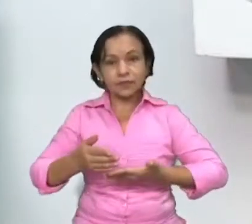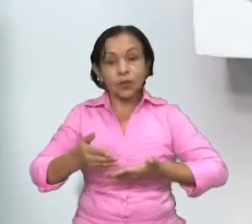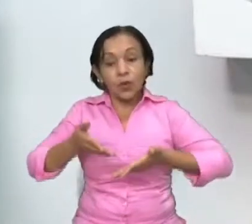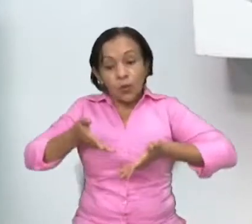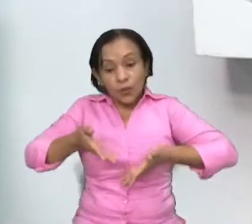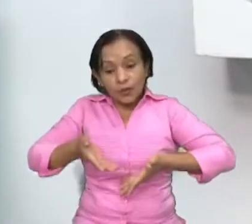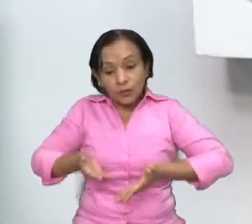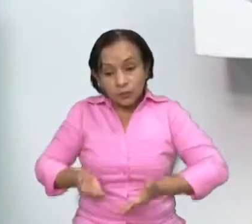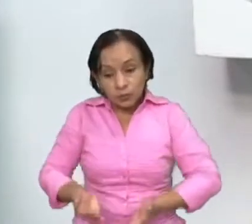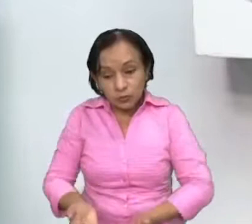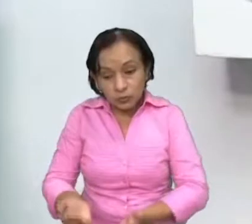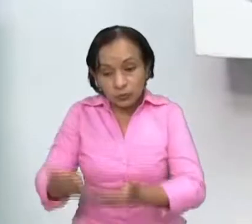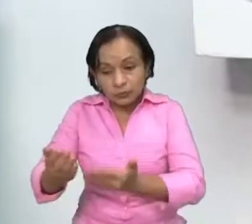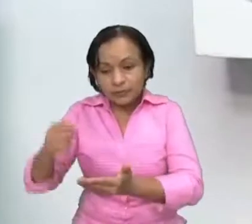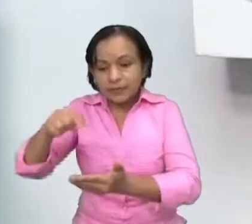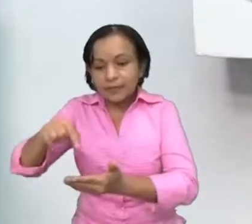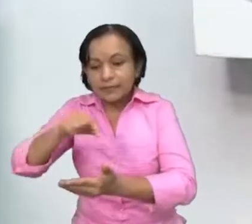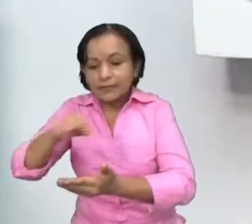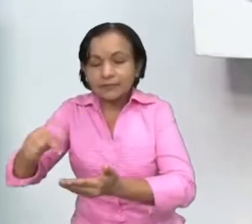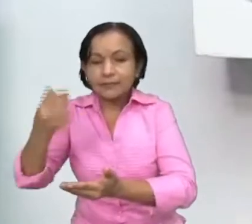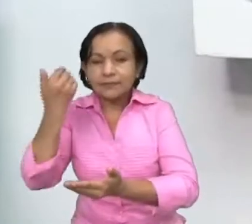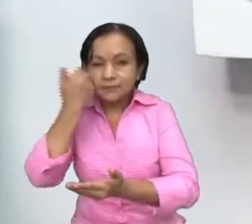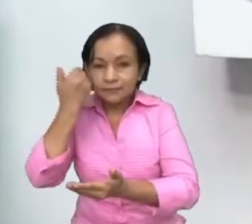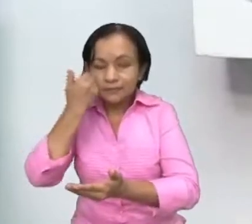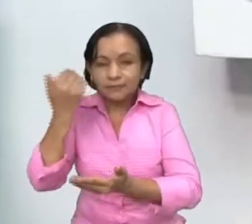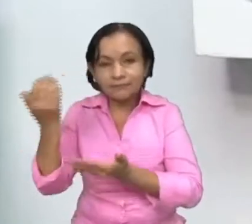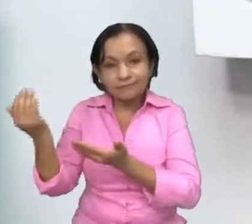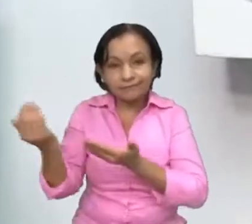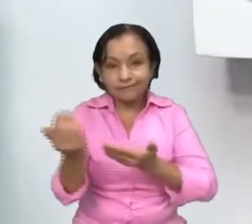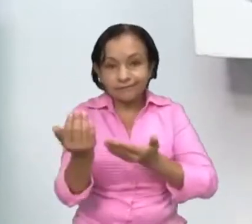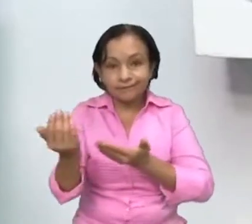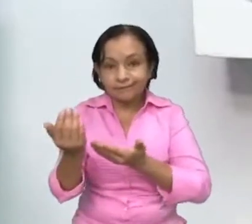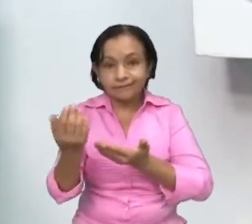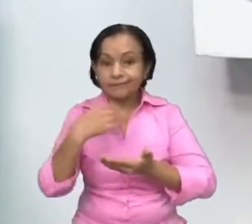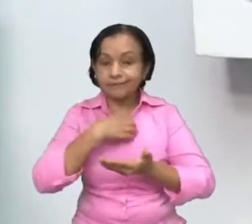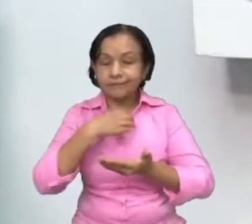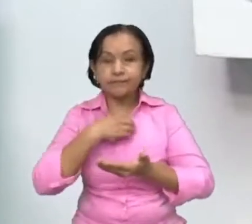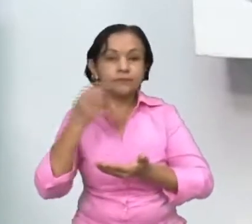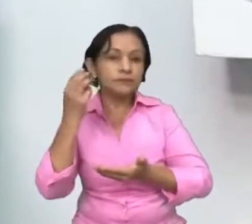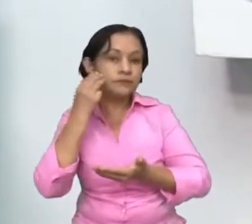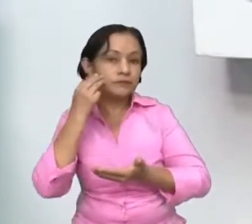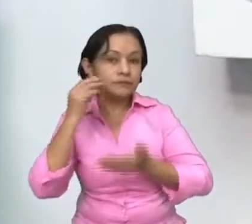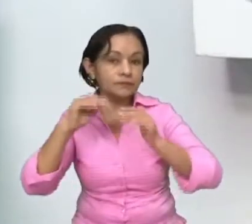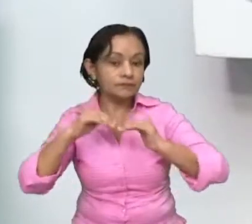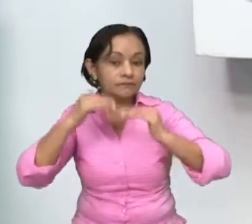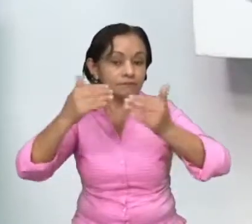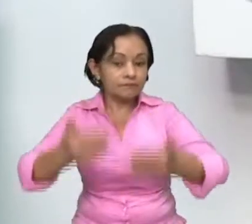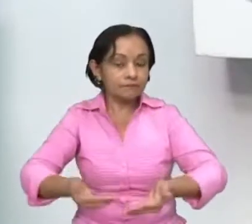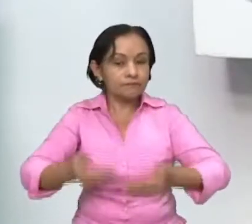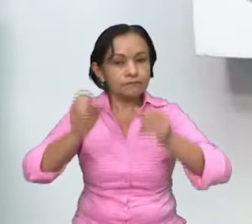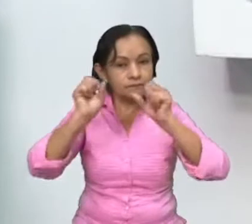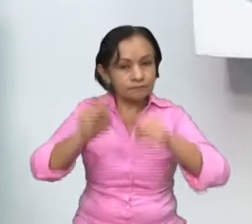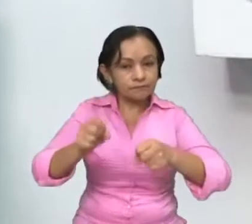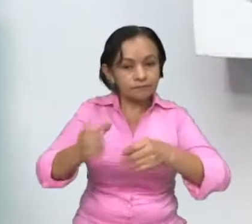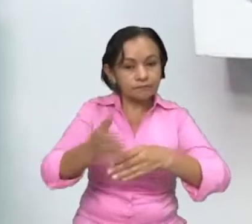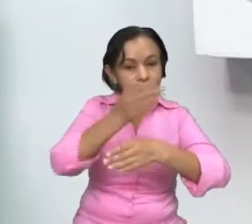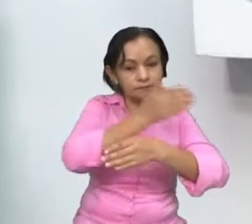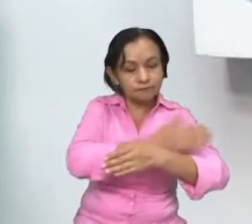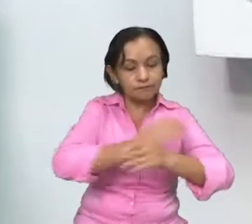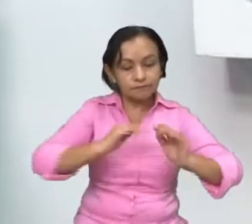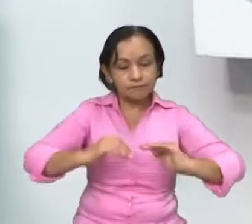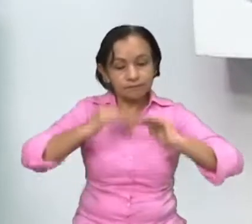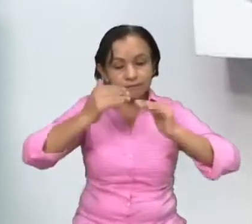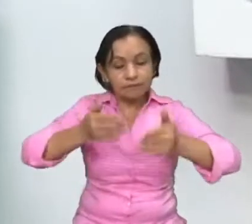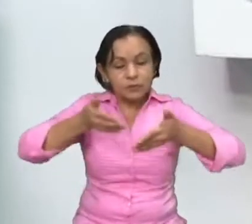del nacimiento, de acuerdo a la enfermedad del feto o de las condiciones de la madre, tendrá condiciones para operarse intraútero